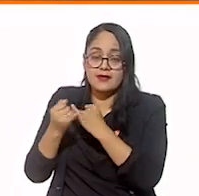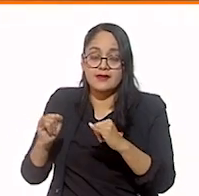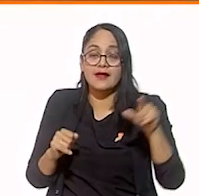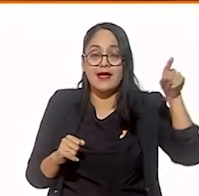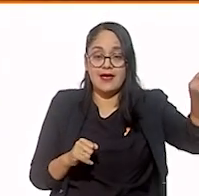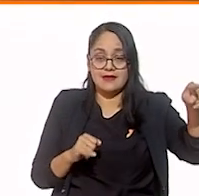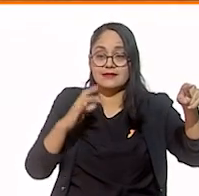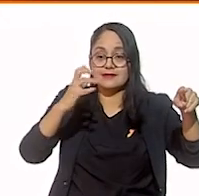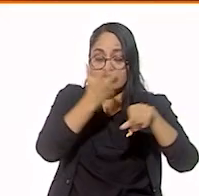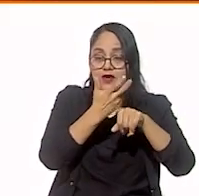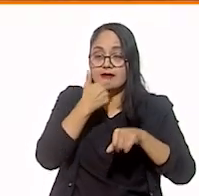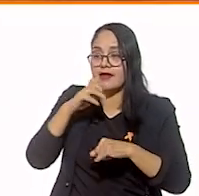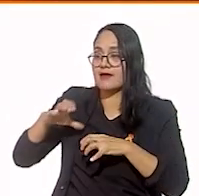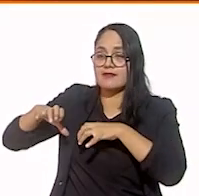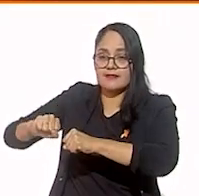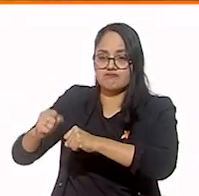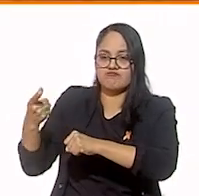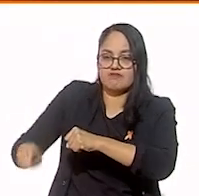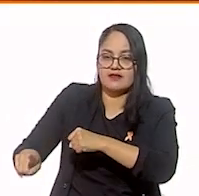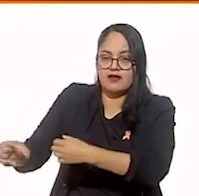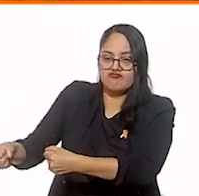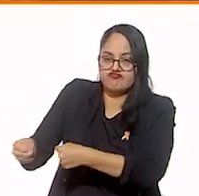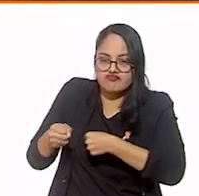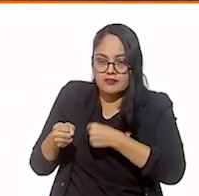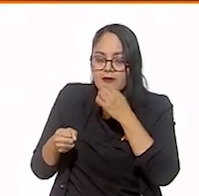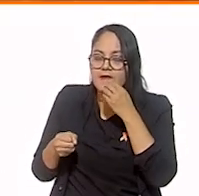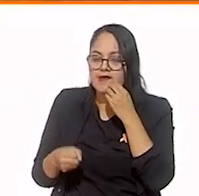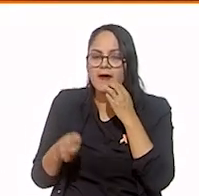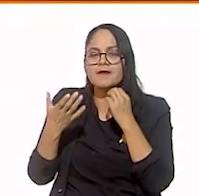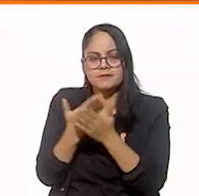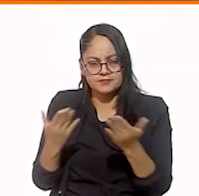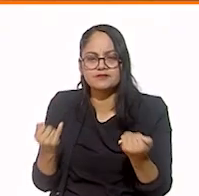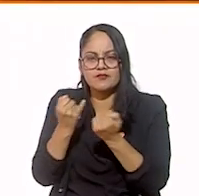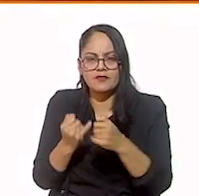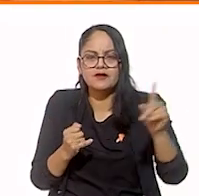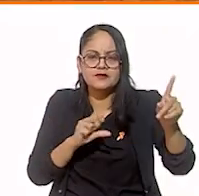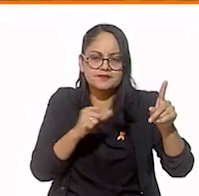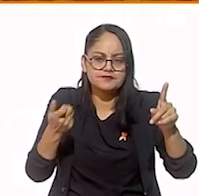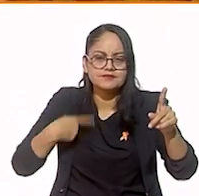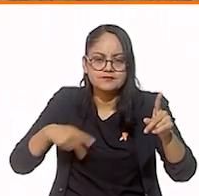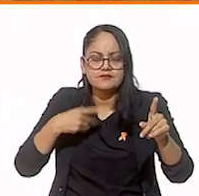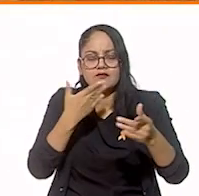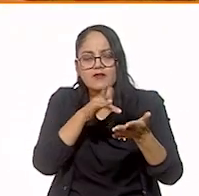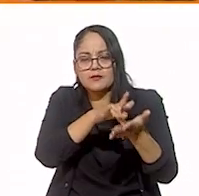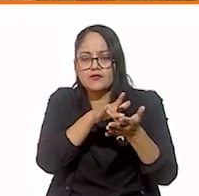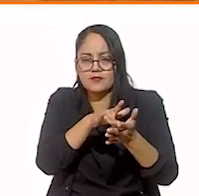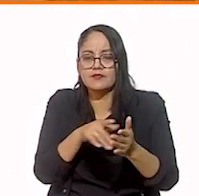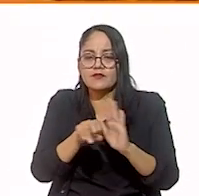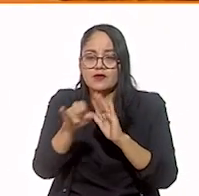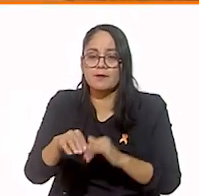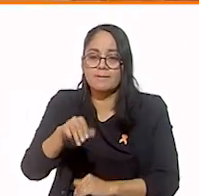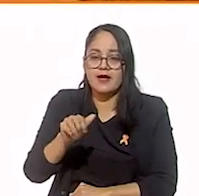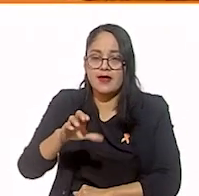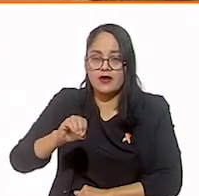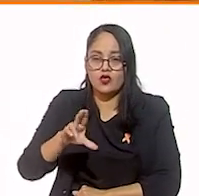Venezuela colonizada, sometida, y justamente por eso ha sido tanto el apoyo que se le ha dado en otros gobiernos históricamente a personas como María Corina Machado,